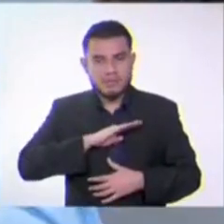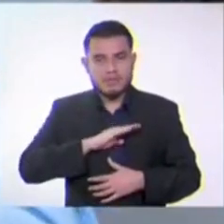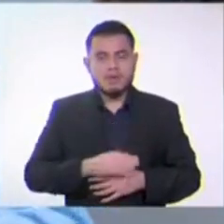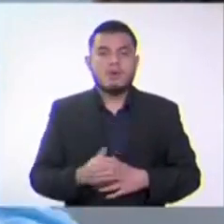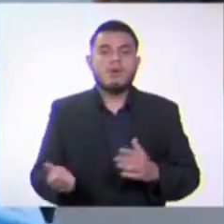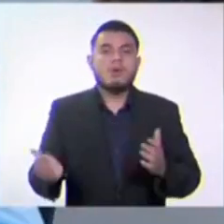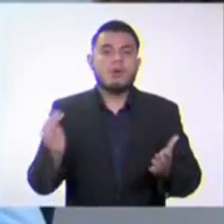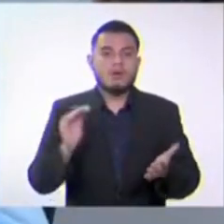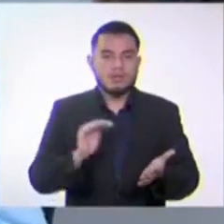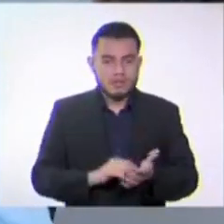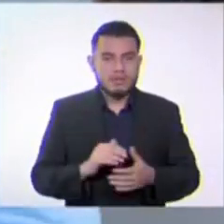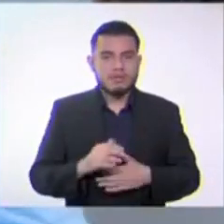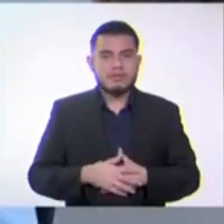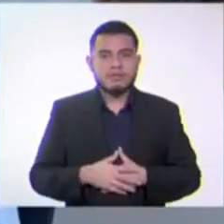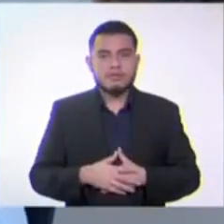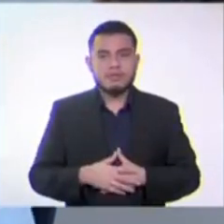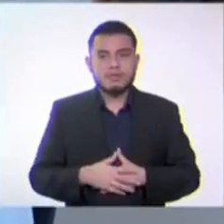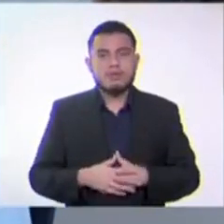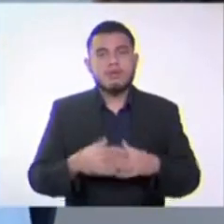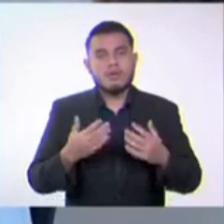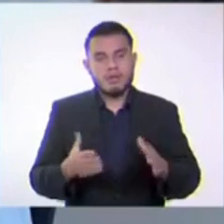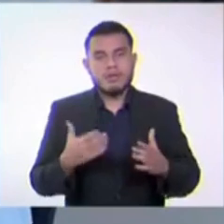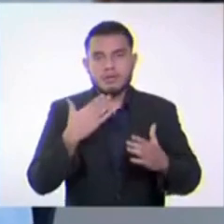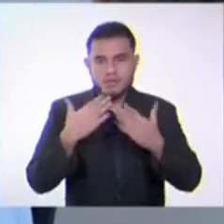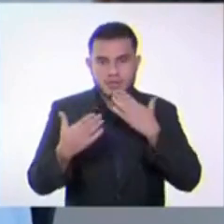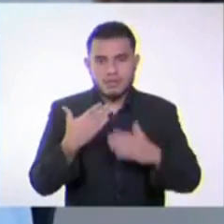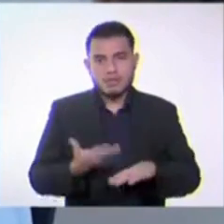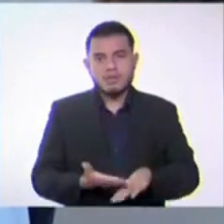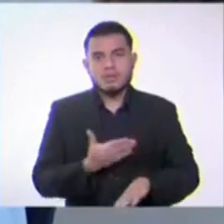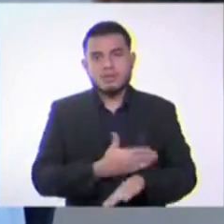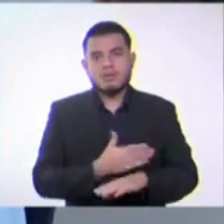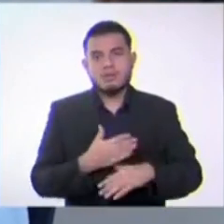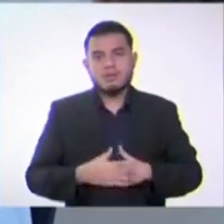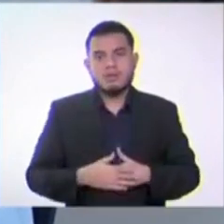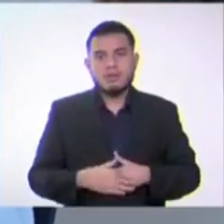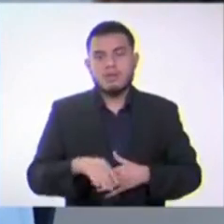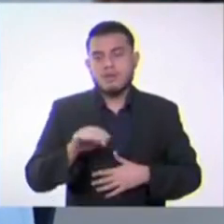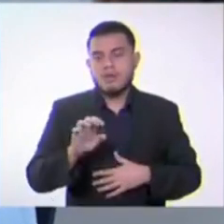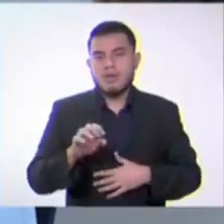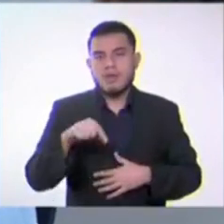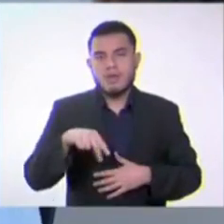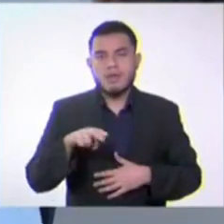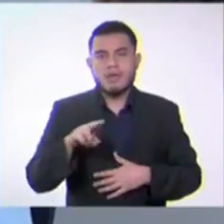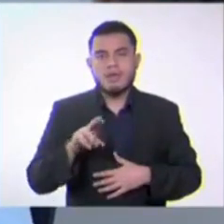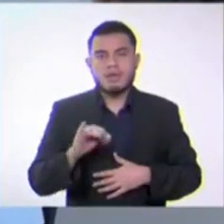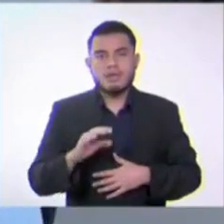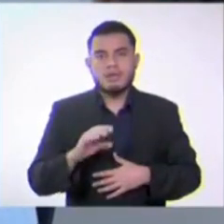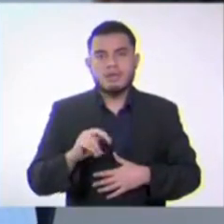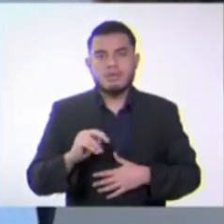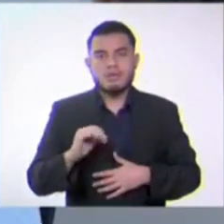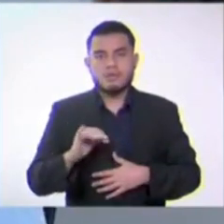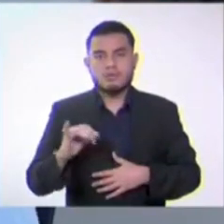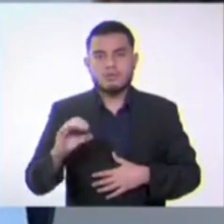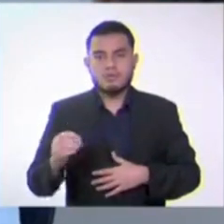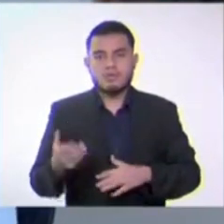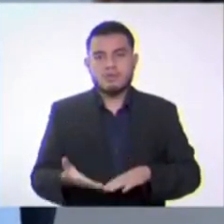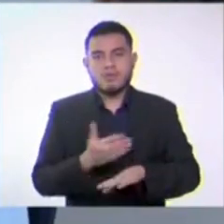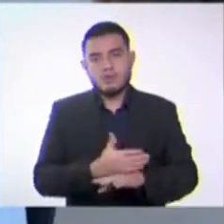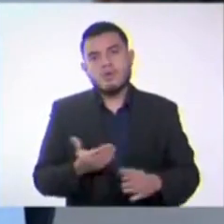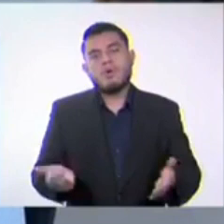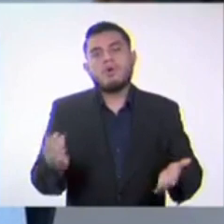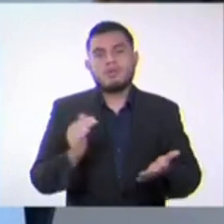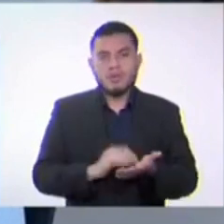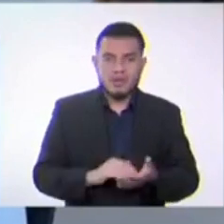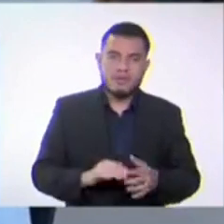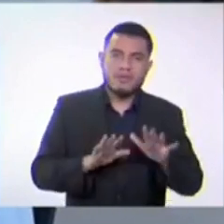Vuelve a ocurrir nuevamente lo que ya mencionamos con el equinoccio anterior. Es decir, otra vez tenemos